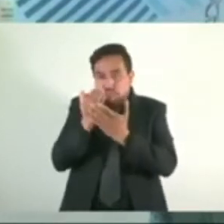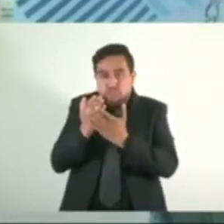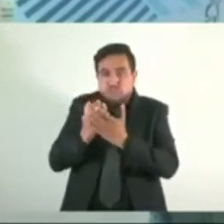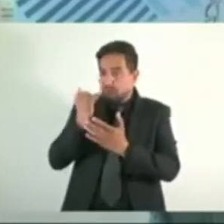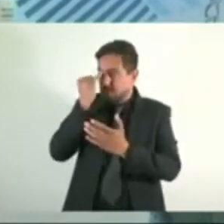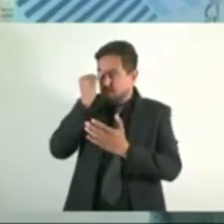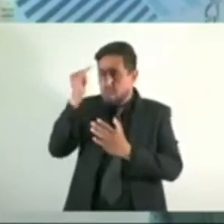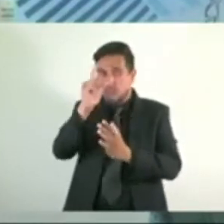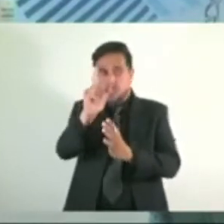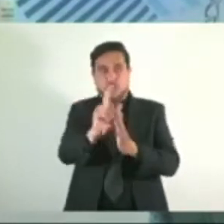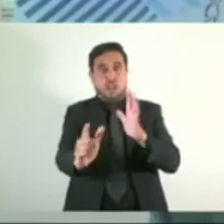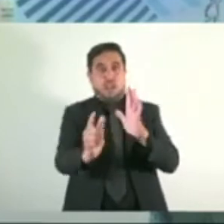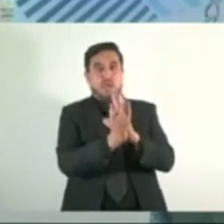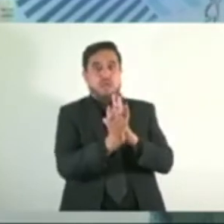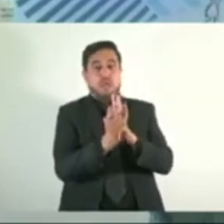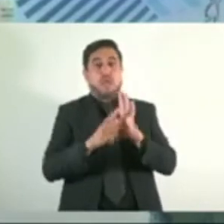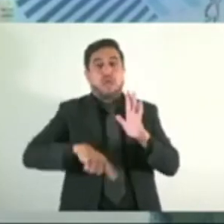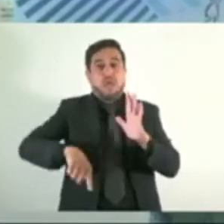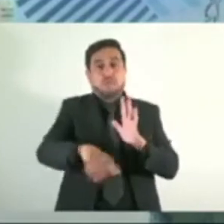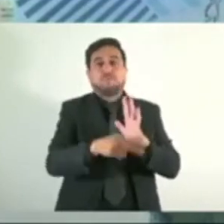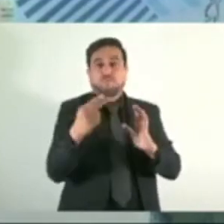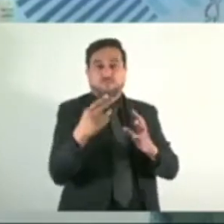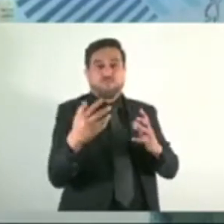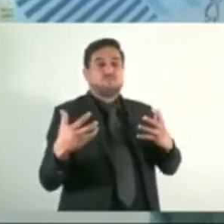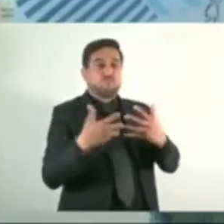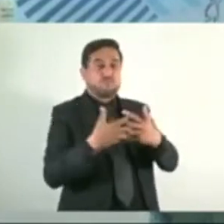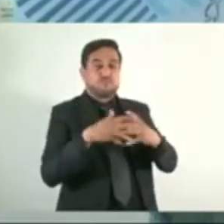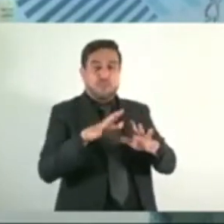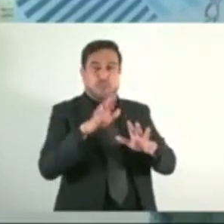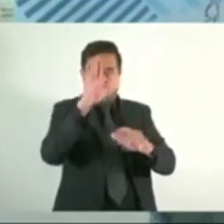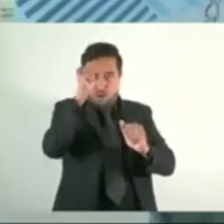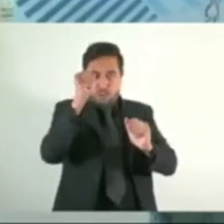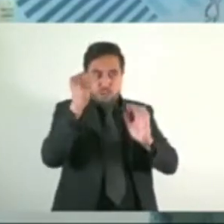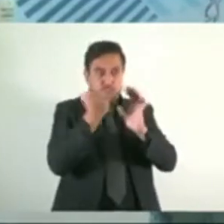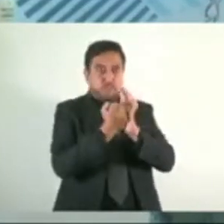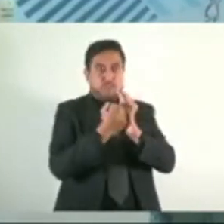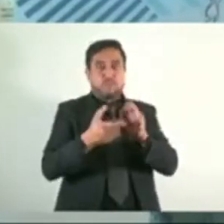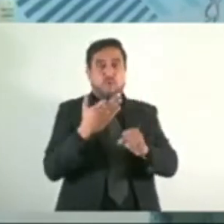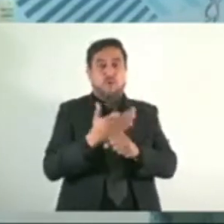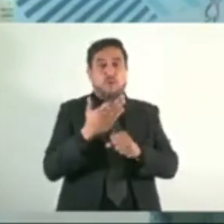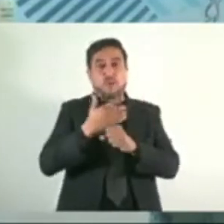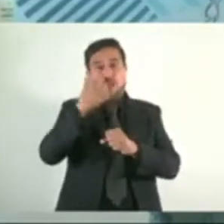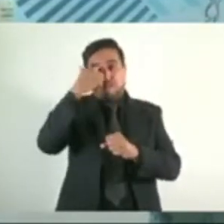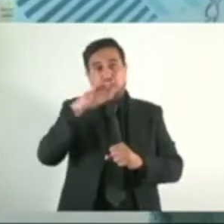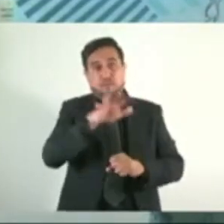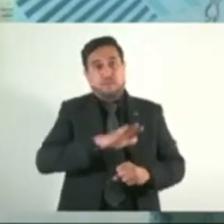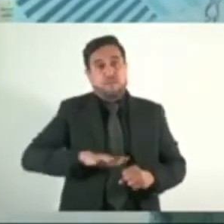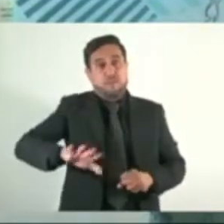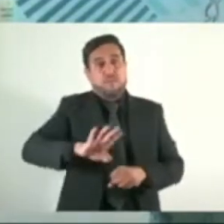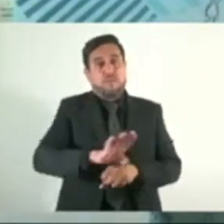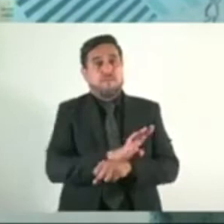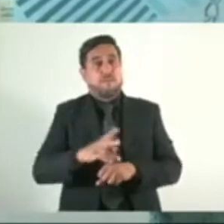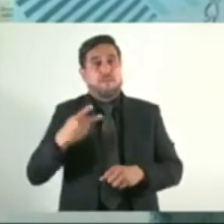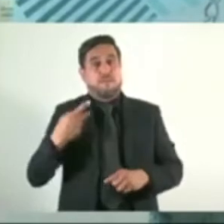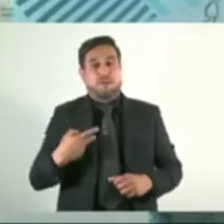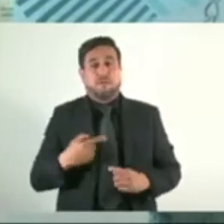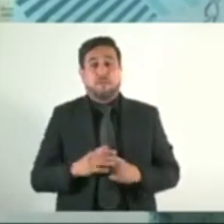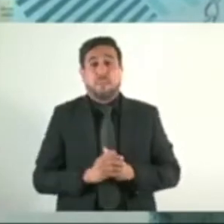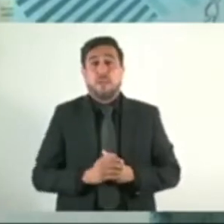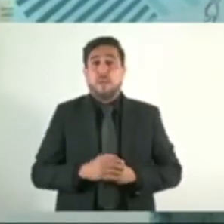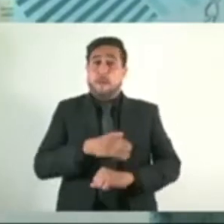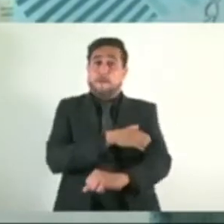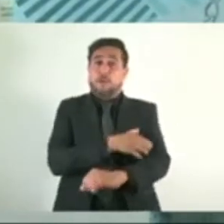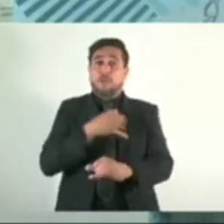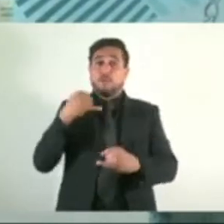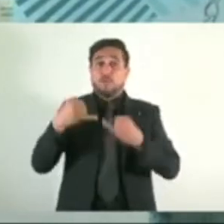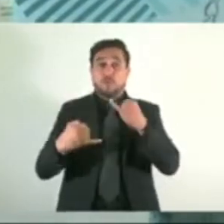ley que han dictaminado y aprobado por esta soberanía. Sin duda, el Poder Judicial del Estado de